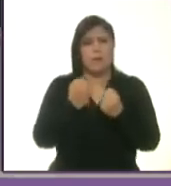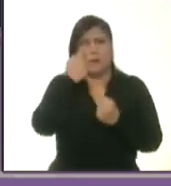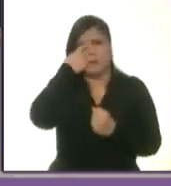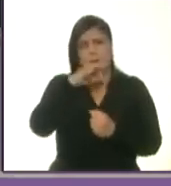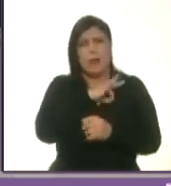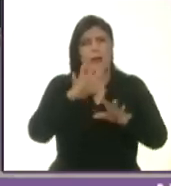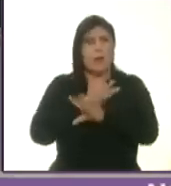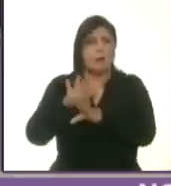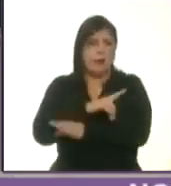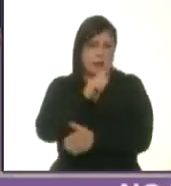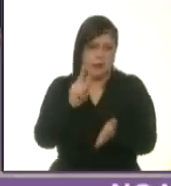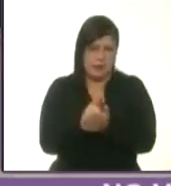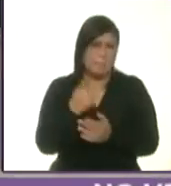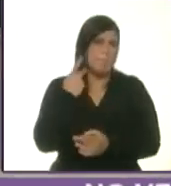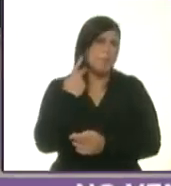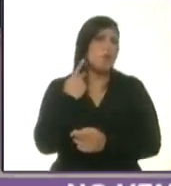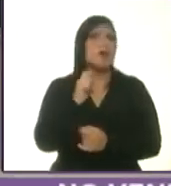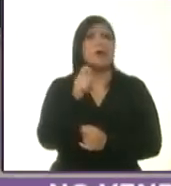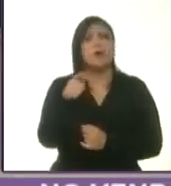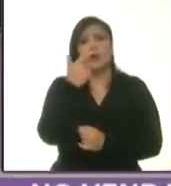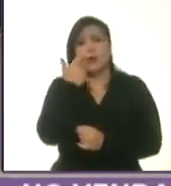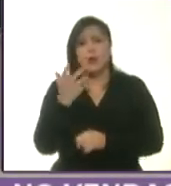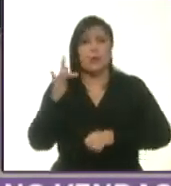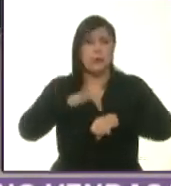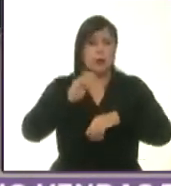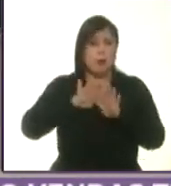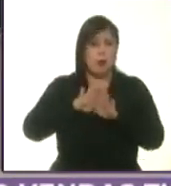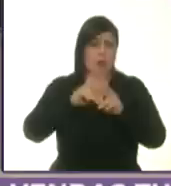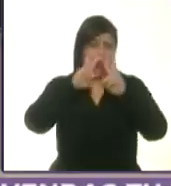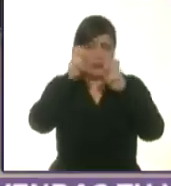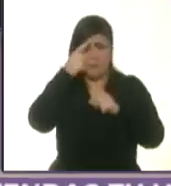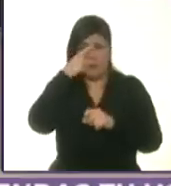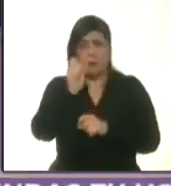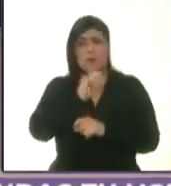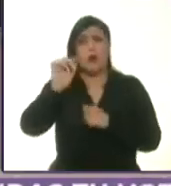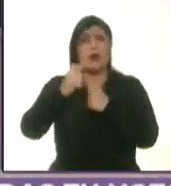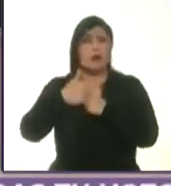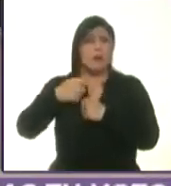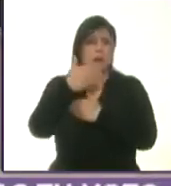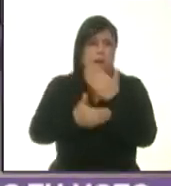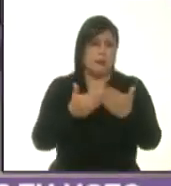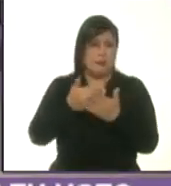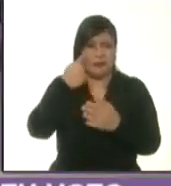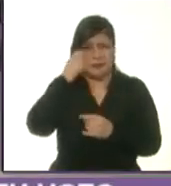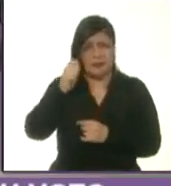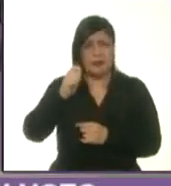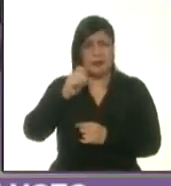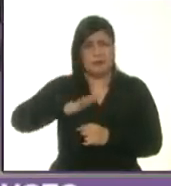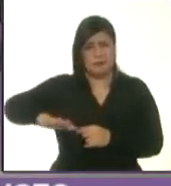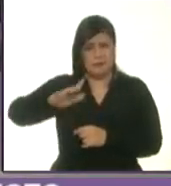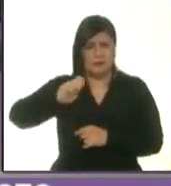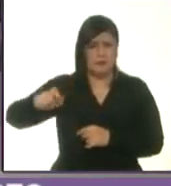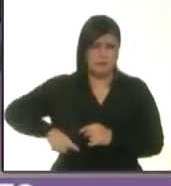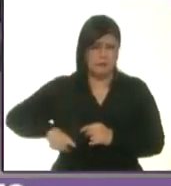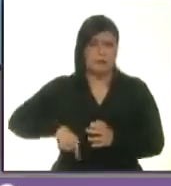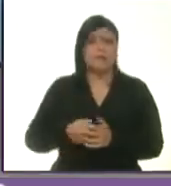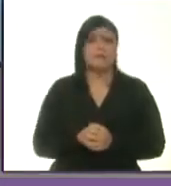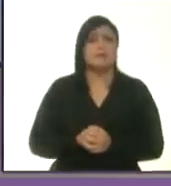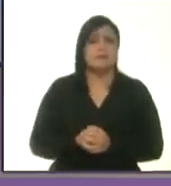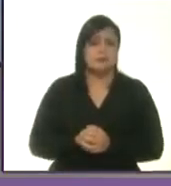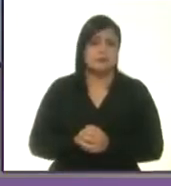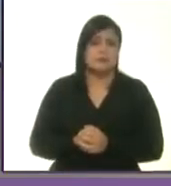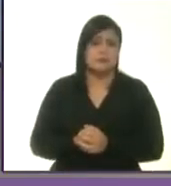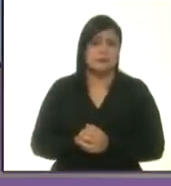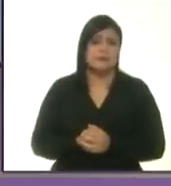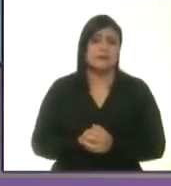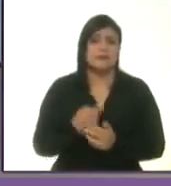política no sé si le gustaría tocar el tema de la profesionalización del servicio público la de la que así primero nada más decir que la encuesta